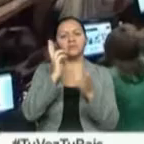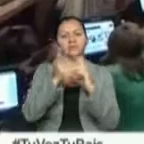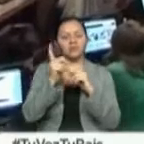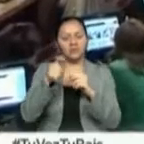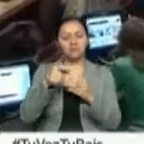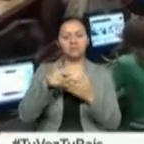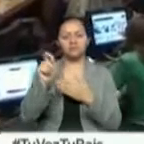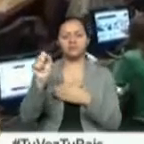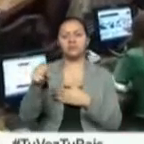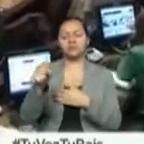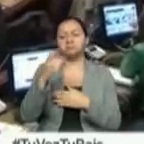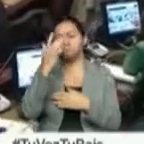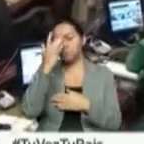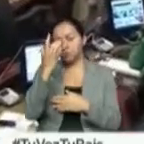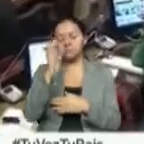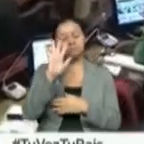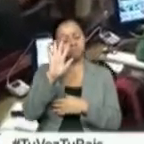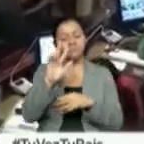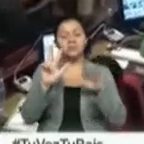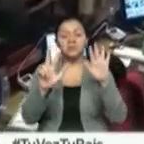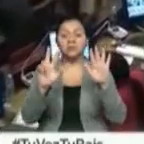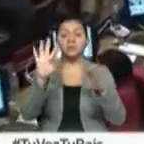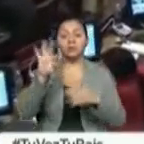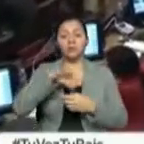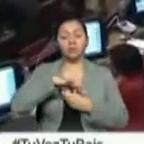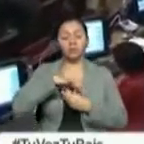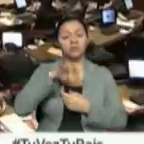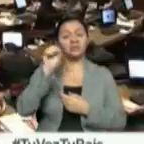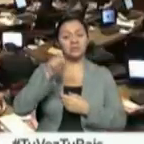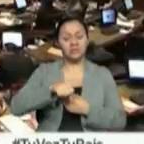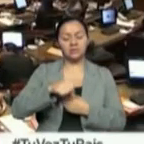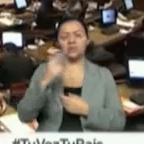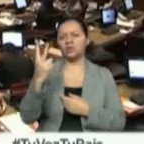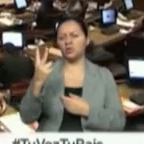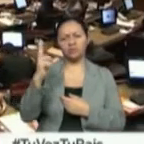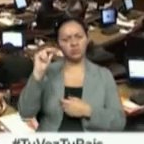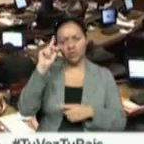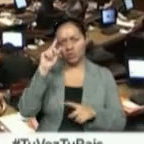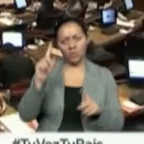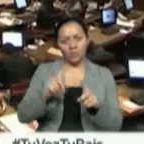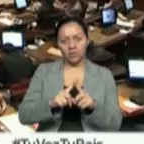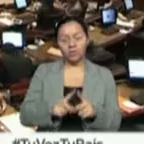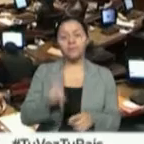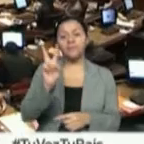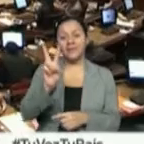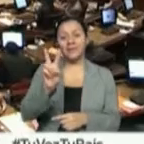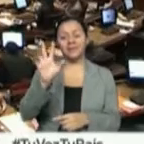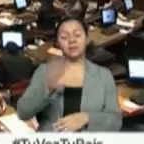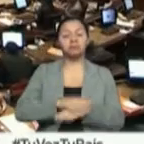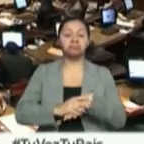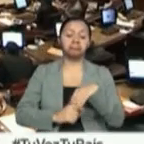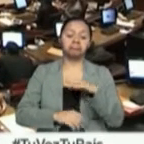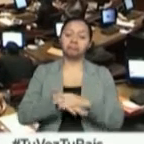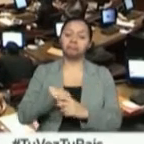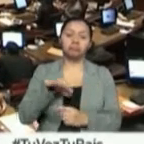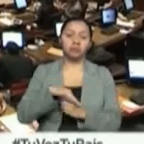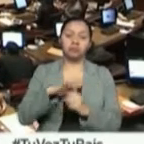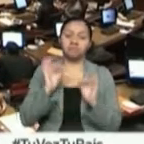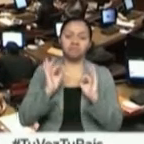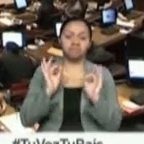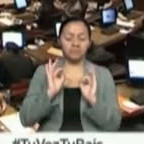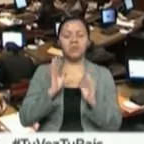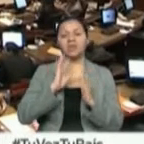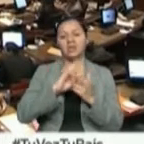ser aprobadas con 84 votos a favor 2 en contra y 25 abstenciones finalmente las reformas fueron